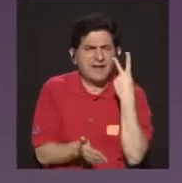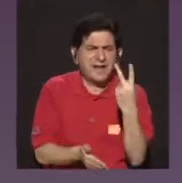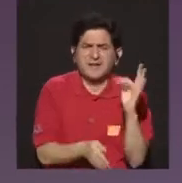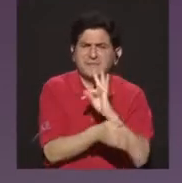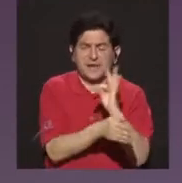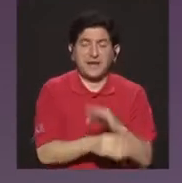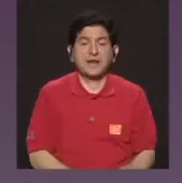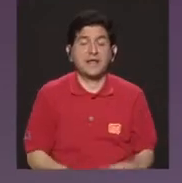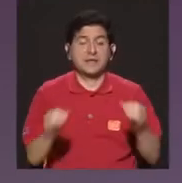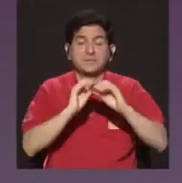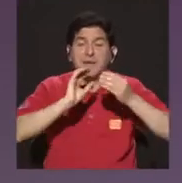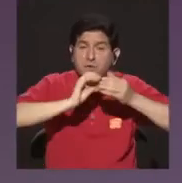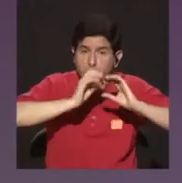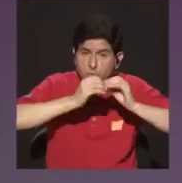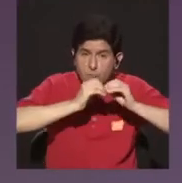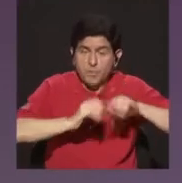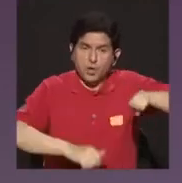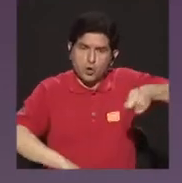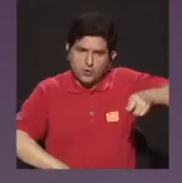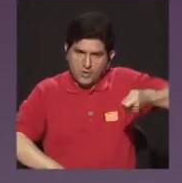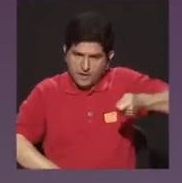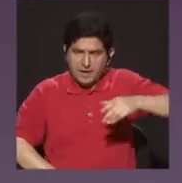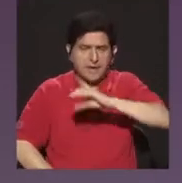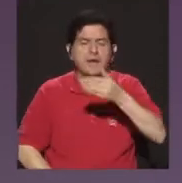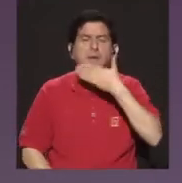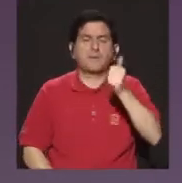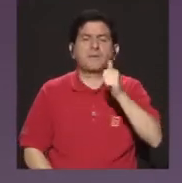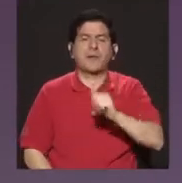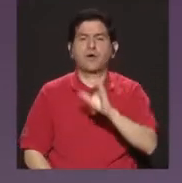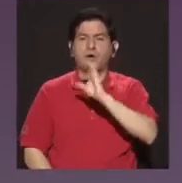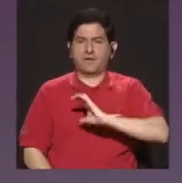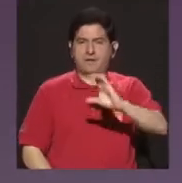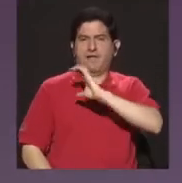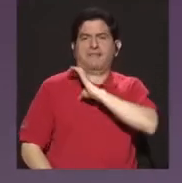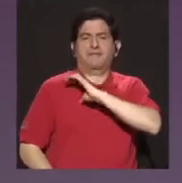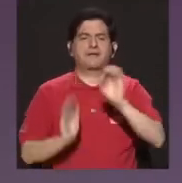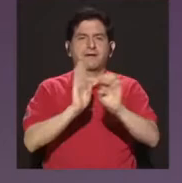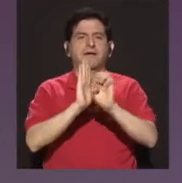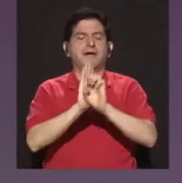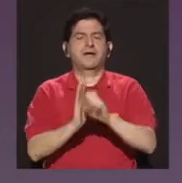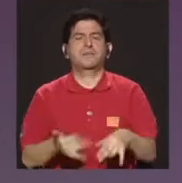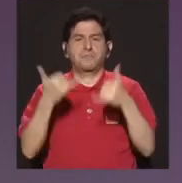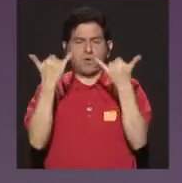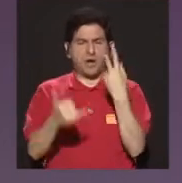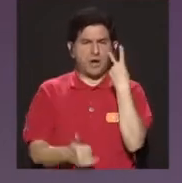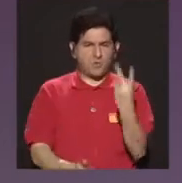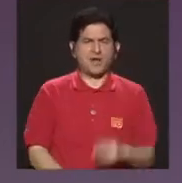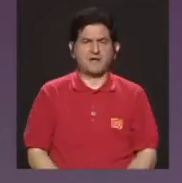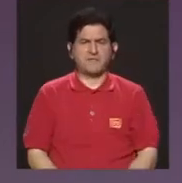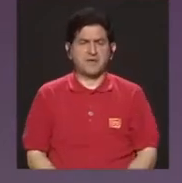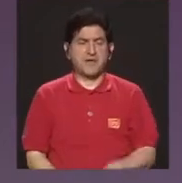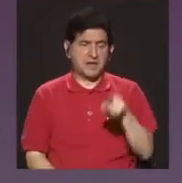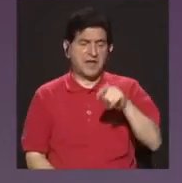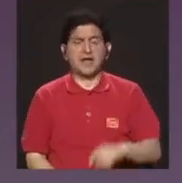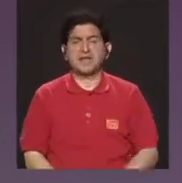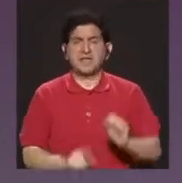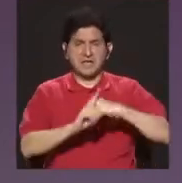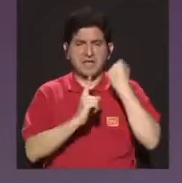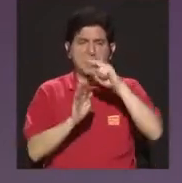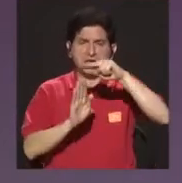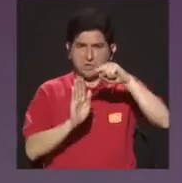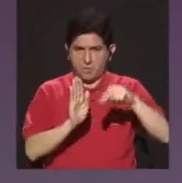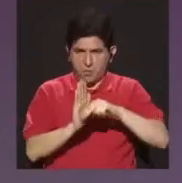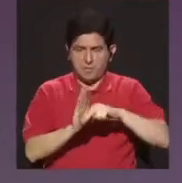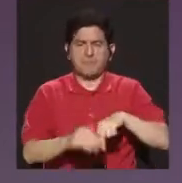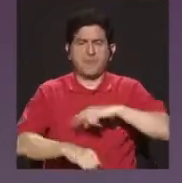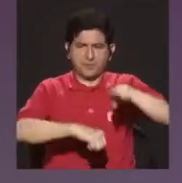son más canales y en mejor calidad entonces por ejemplo si ahora los canales los vemos en una definición estándar vamos a